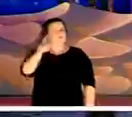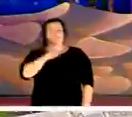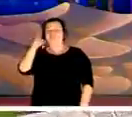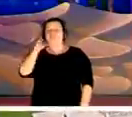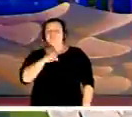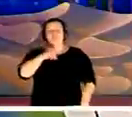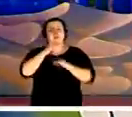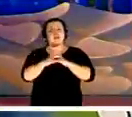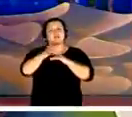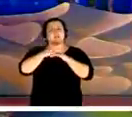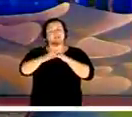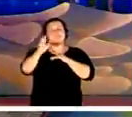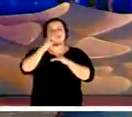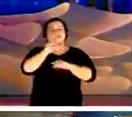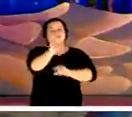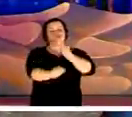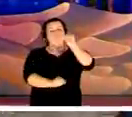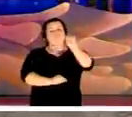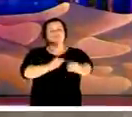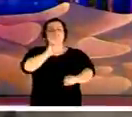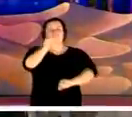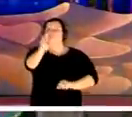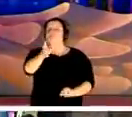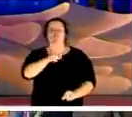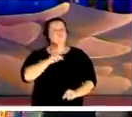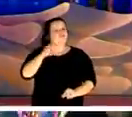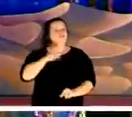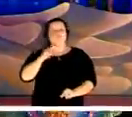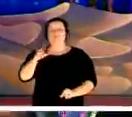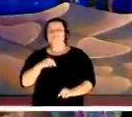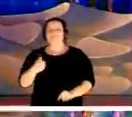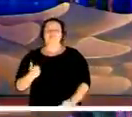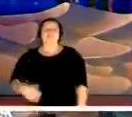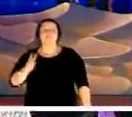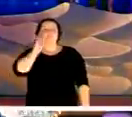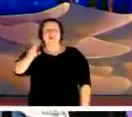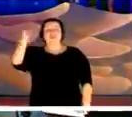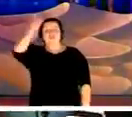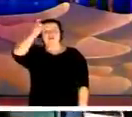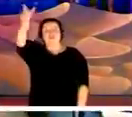otra.